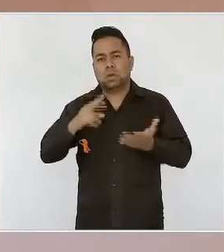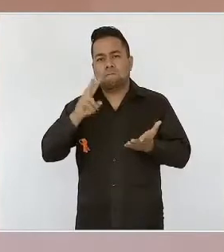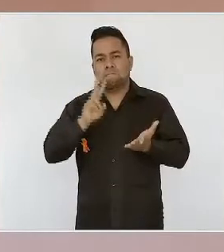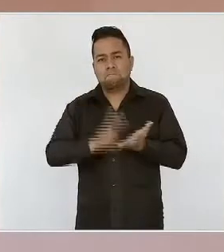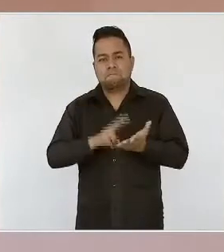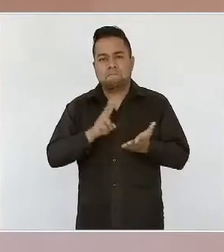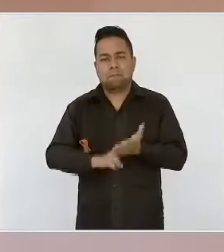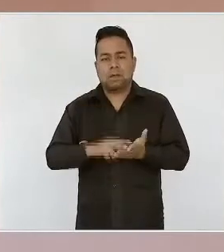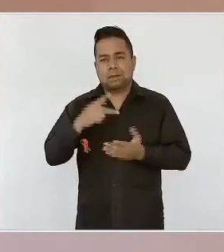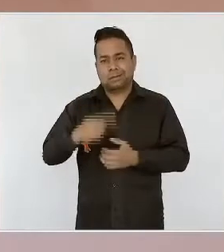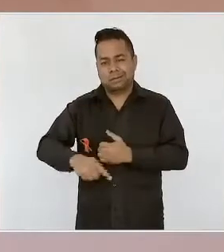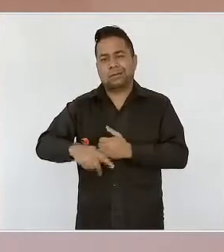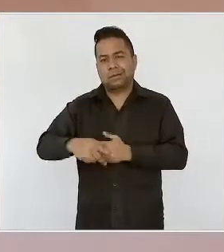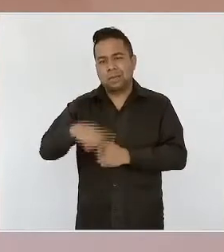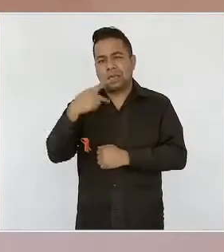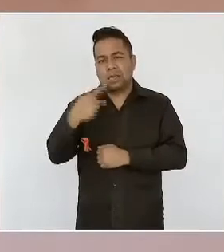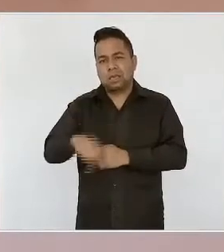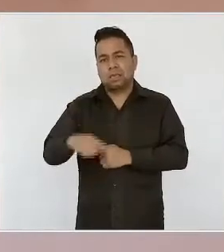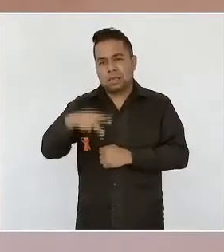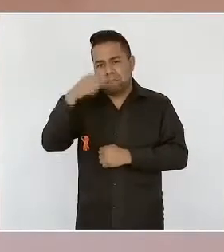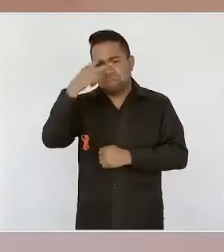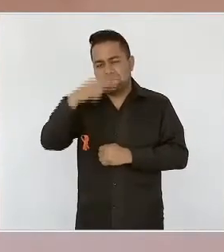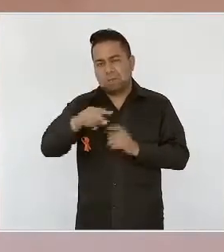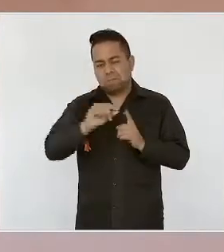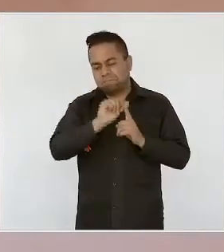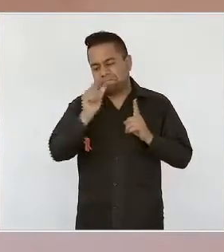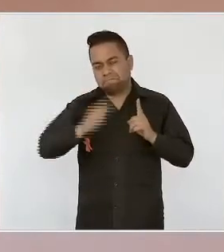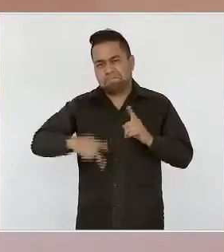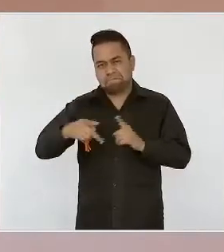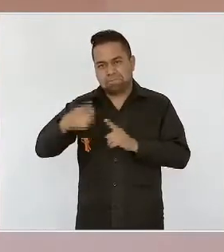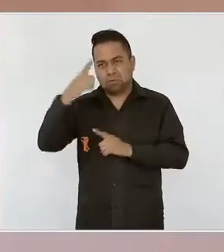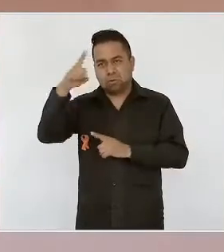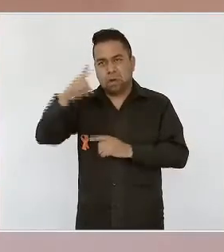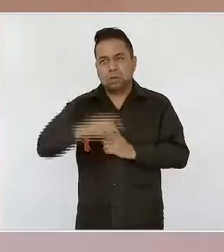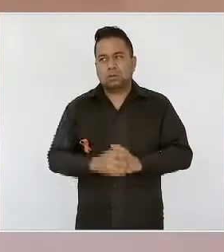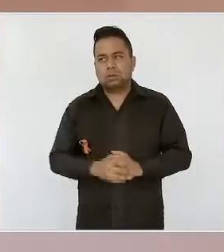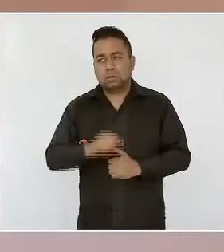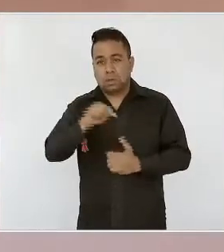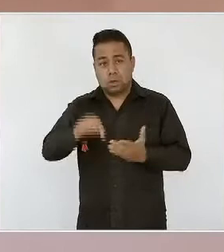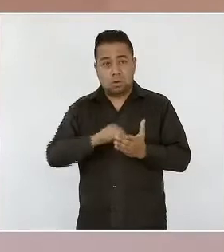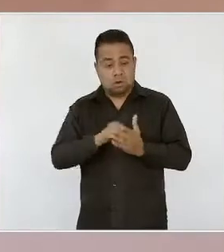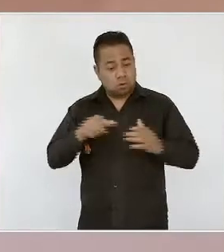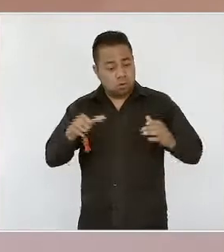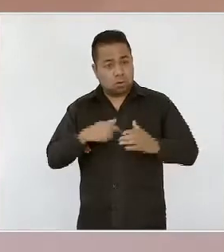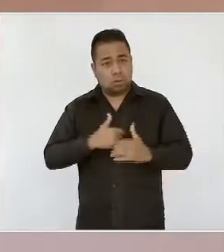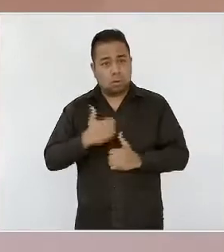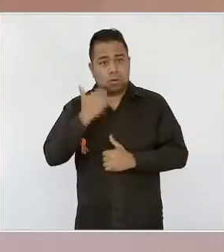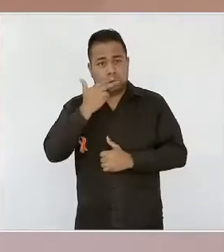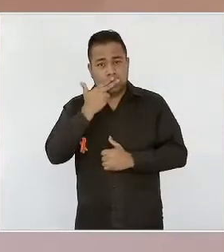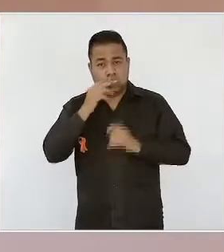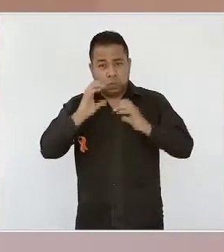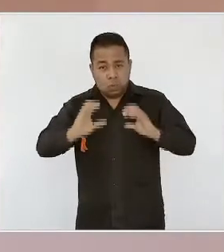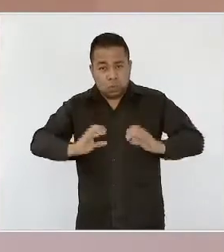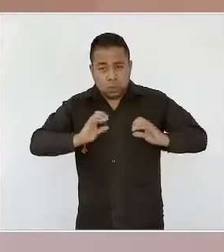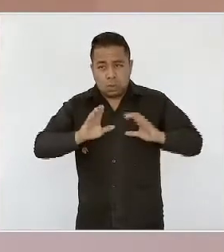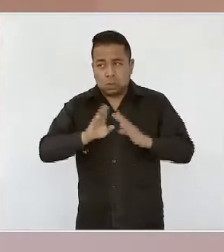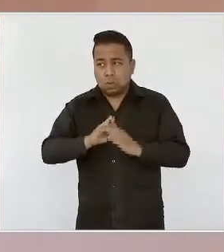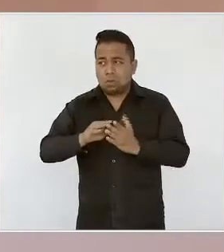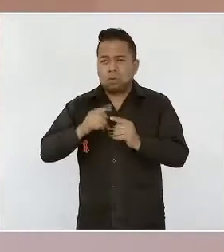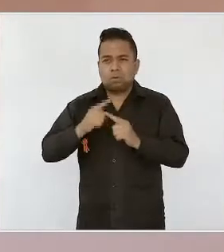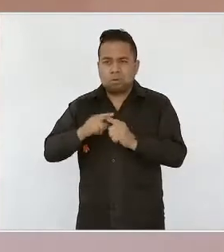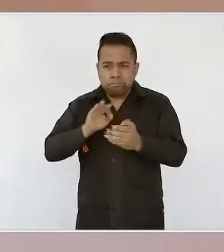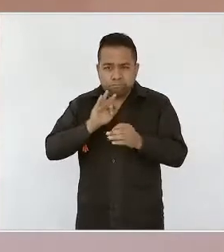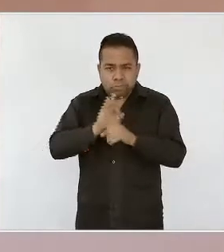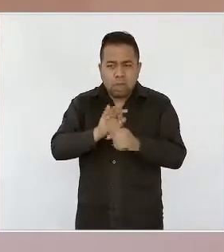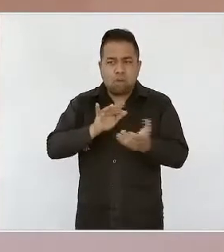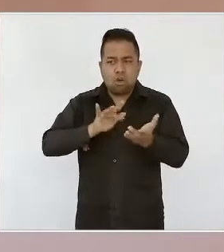es Patrimonio Cultural de la Humanidad. Un lugar que pretendemos preservar con el apoyo del gobierno del